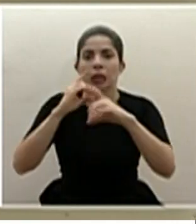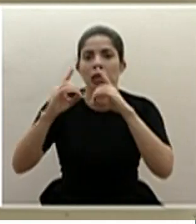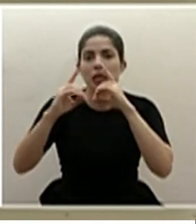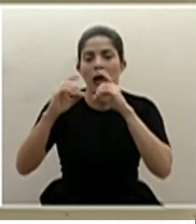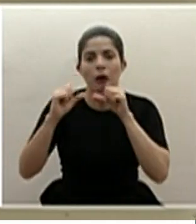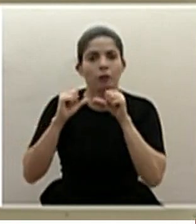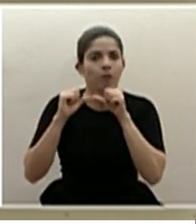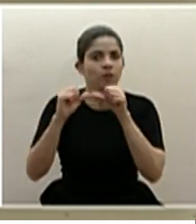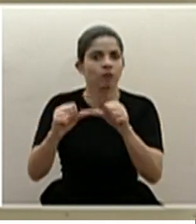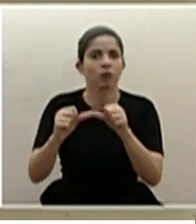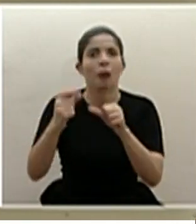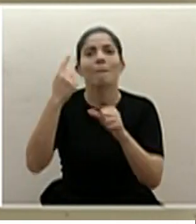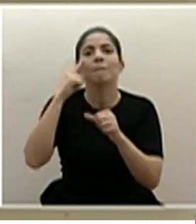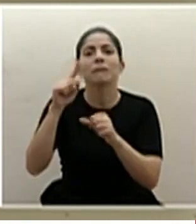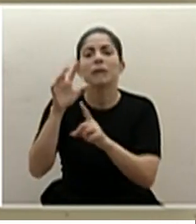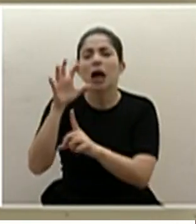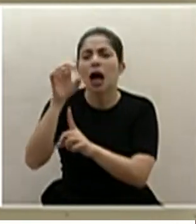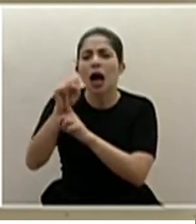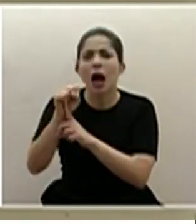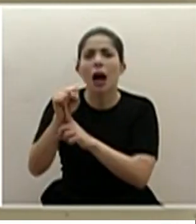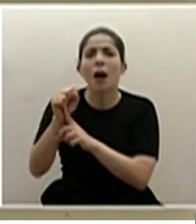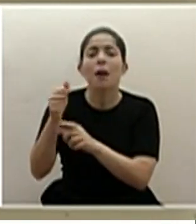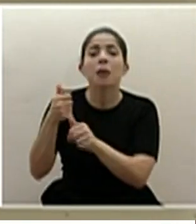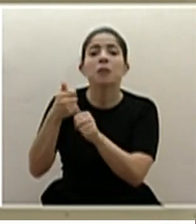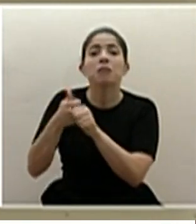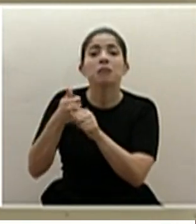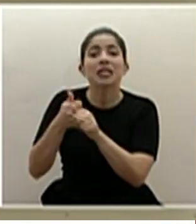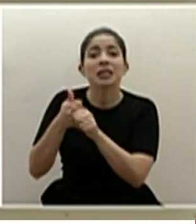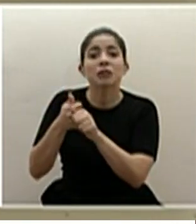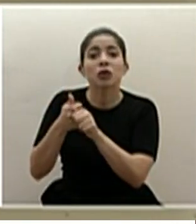permanente para identificar con los propios